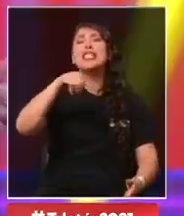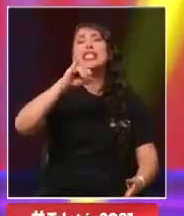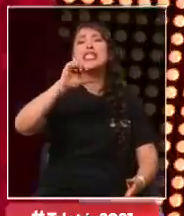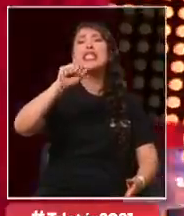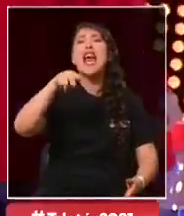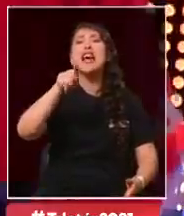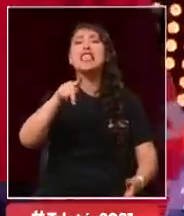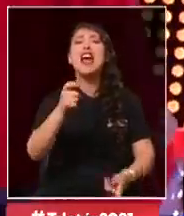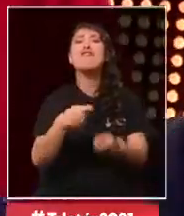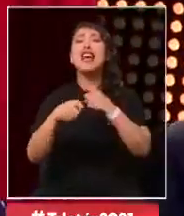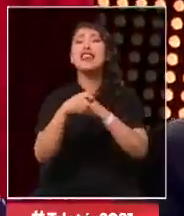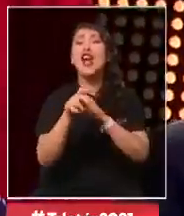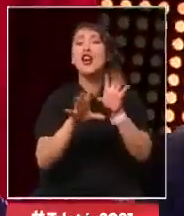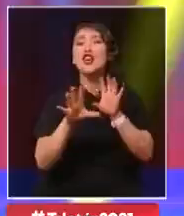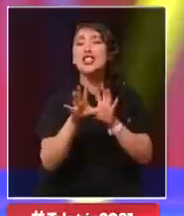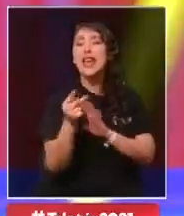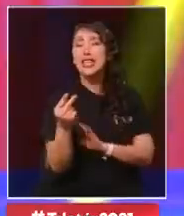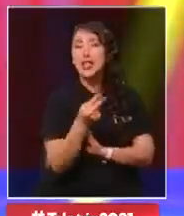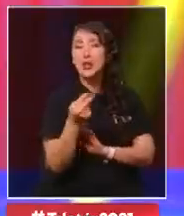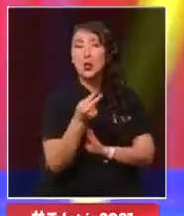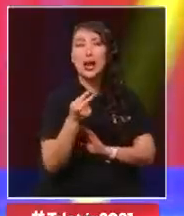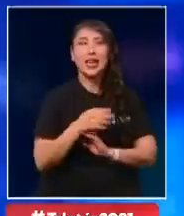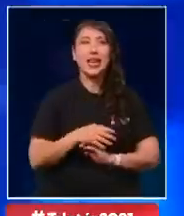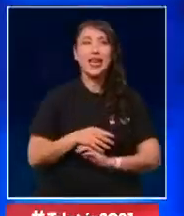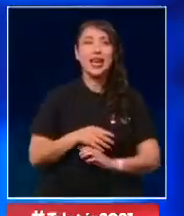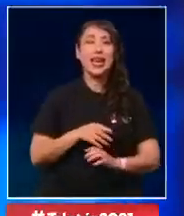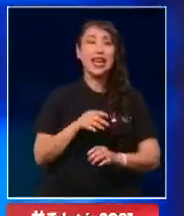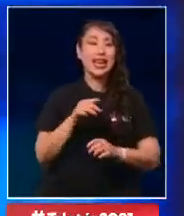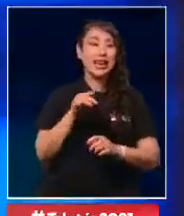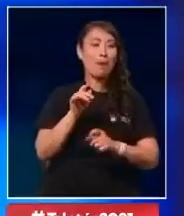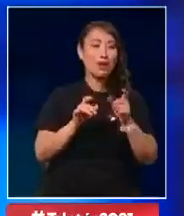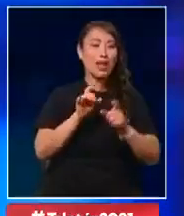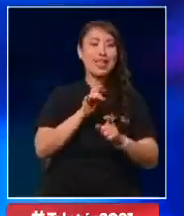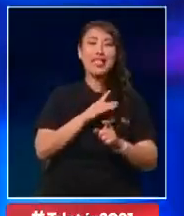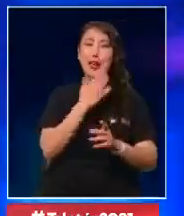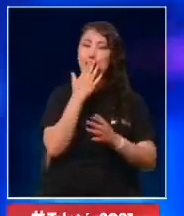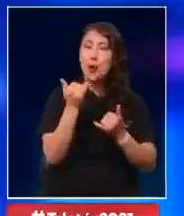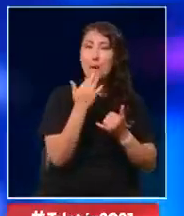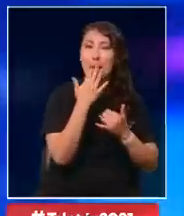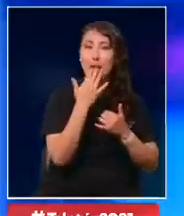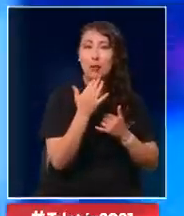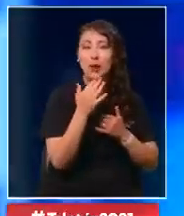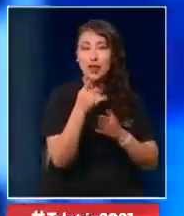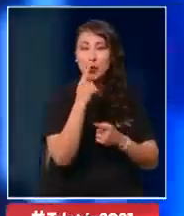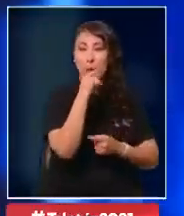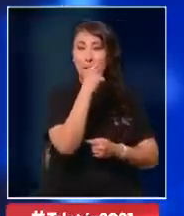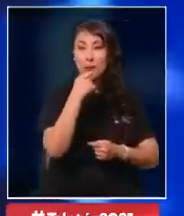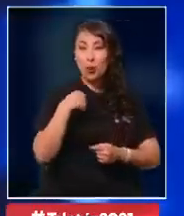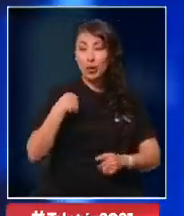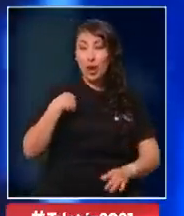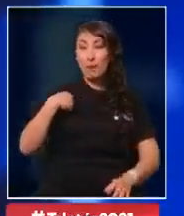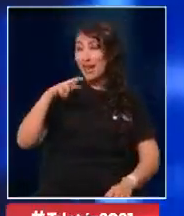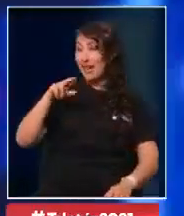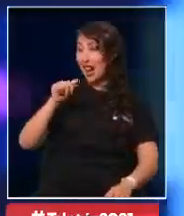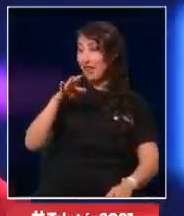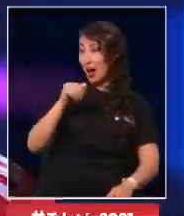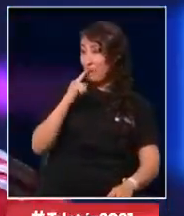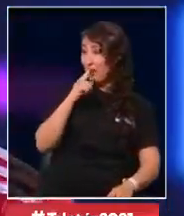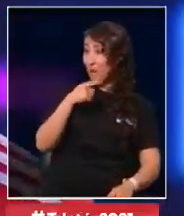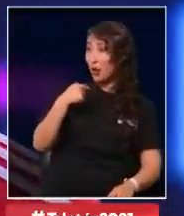Jane. Soy chileno bueno para la talla. Si me preguntas, Rafa, por